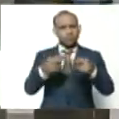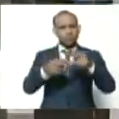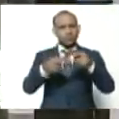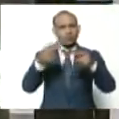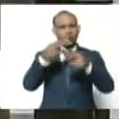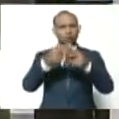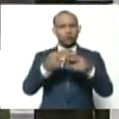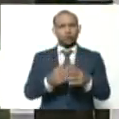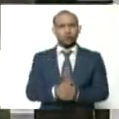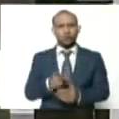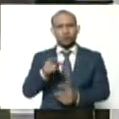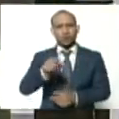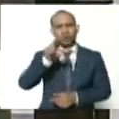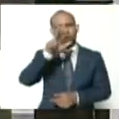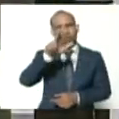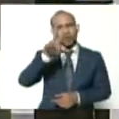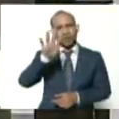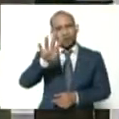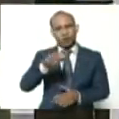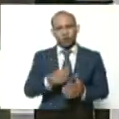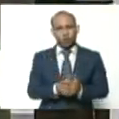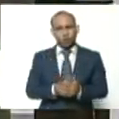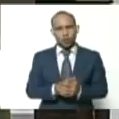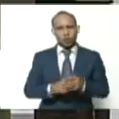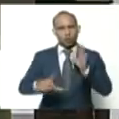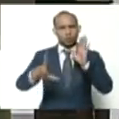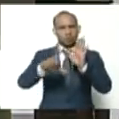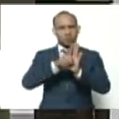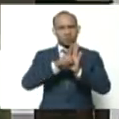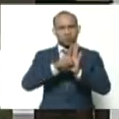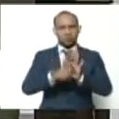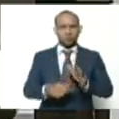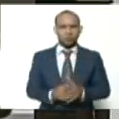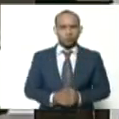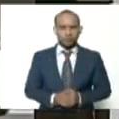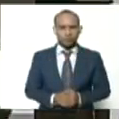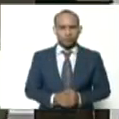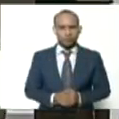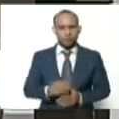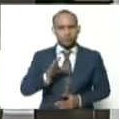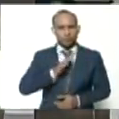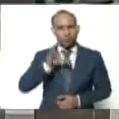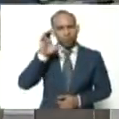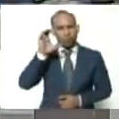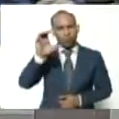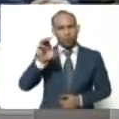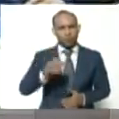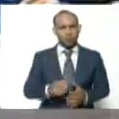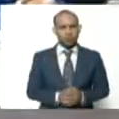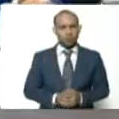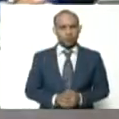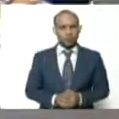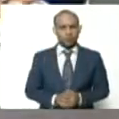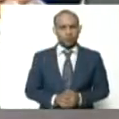construcción de estos 34 instrumentos legales del país, de estas 34 leyes.